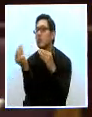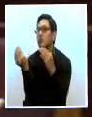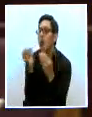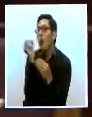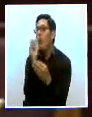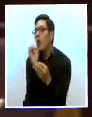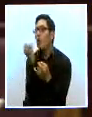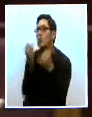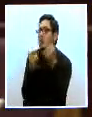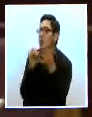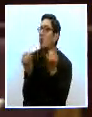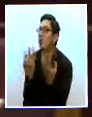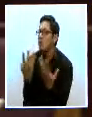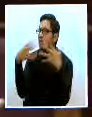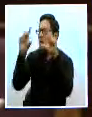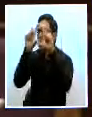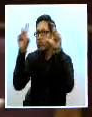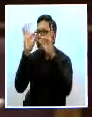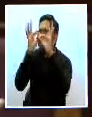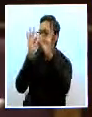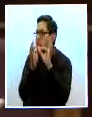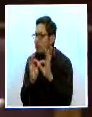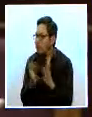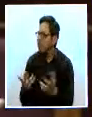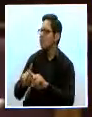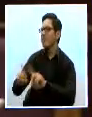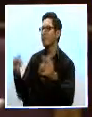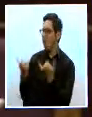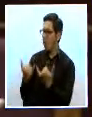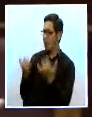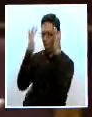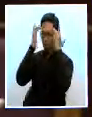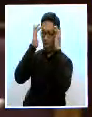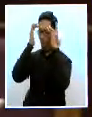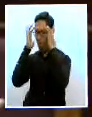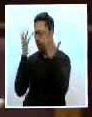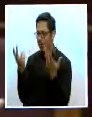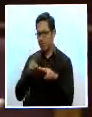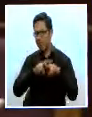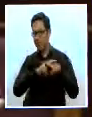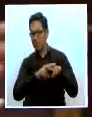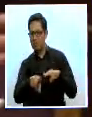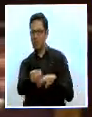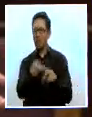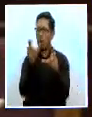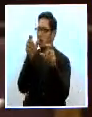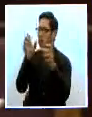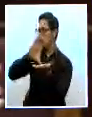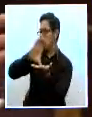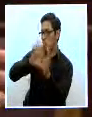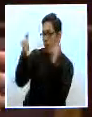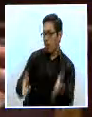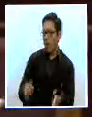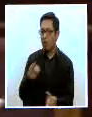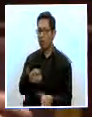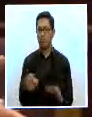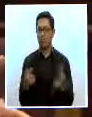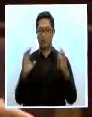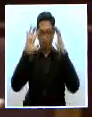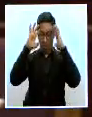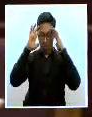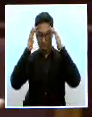lo que tenemos que preocuparnos ya dejar de estar queriendo confundir al taxista y al ciudadano y más bien dedicarnos a niveles de servicio que creo que eso